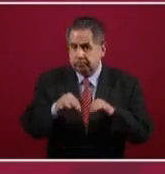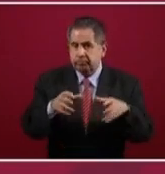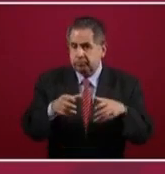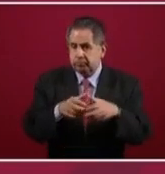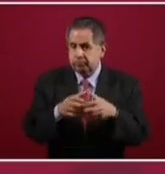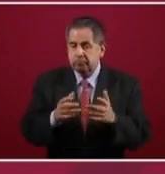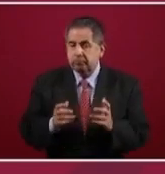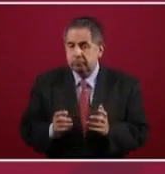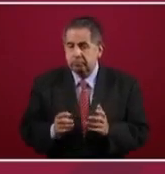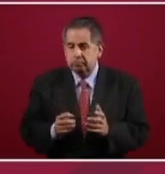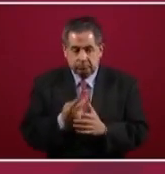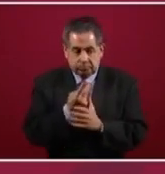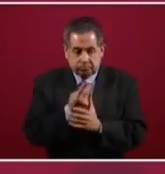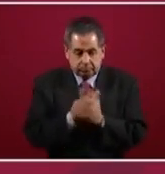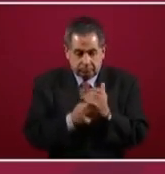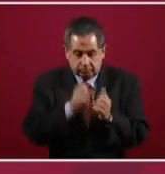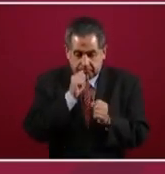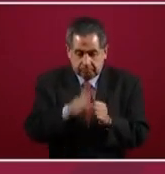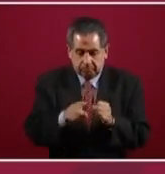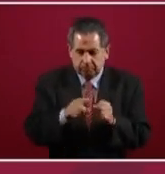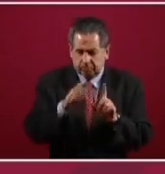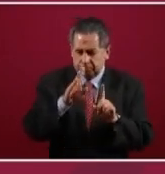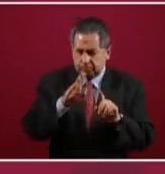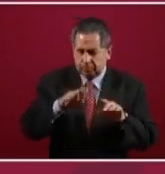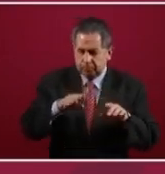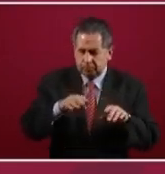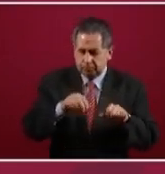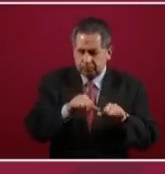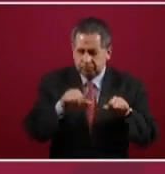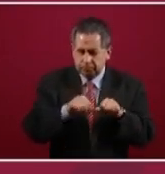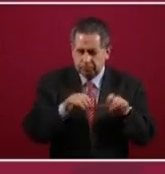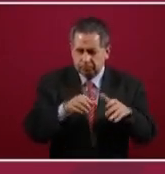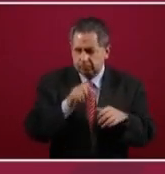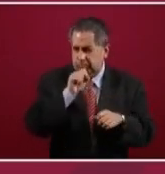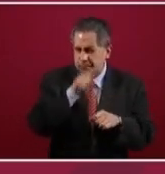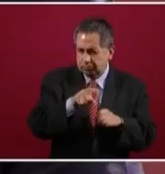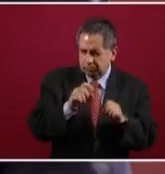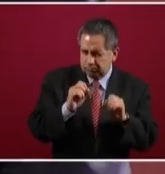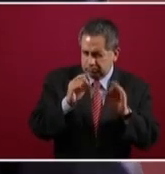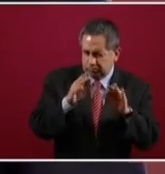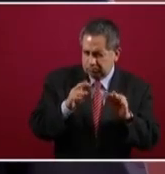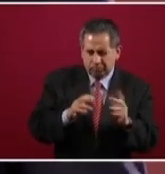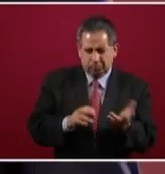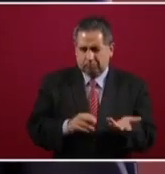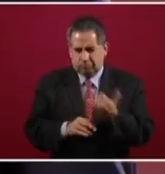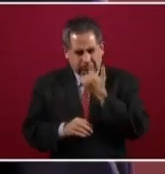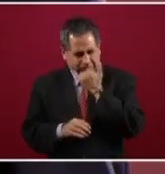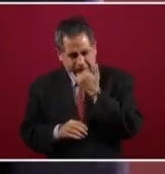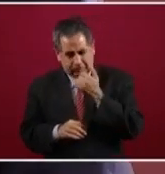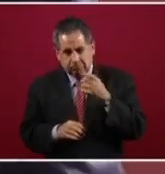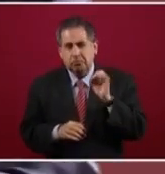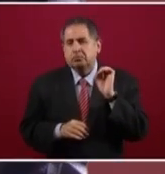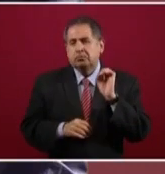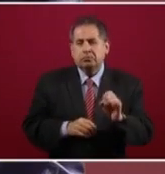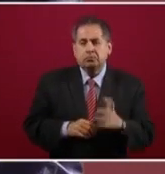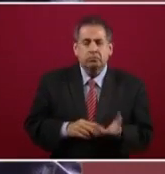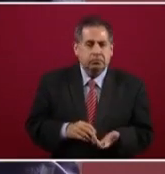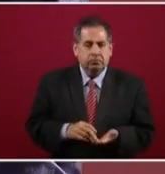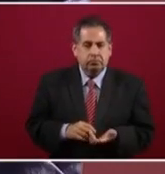trabajen en la misma área, por ejemplo, o que sea